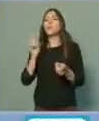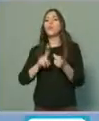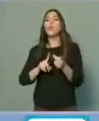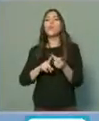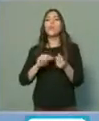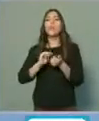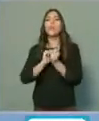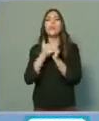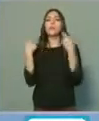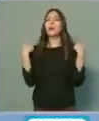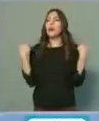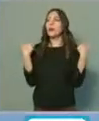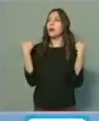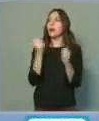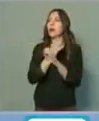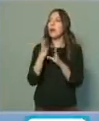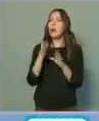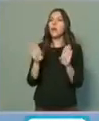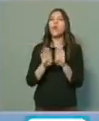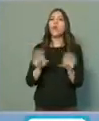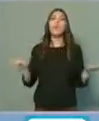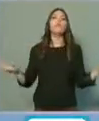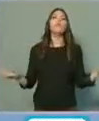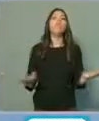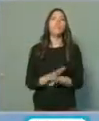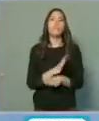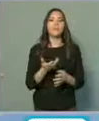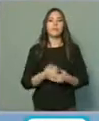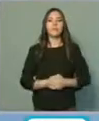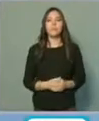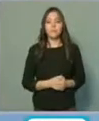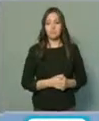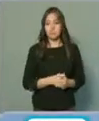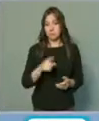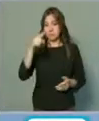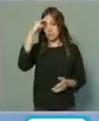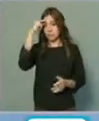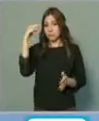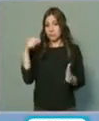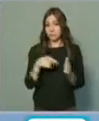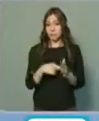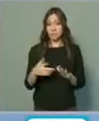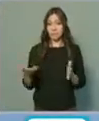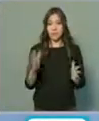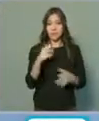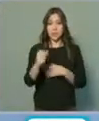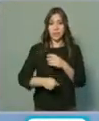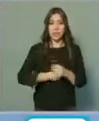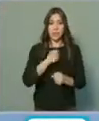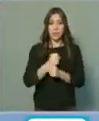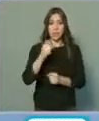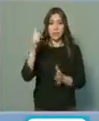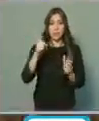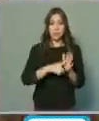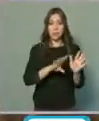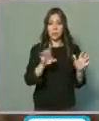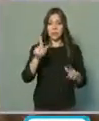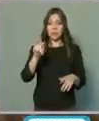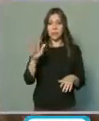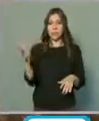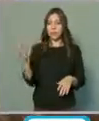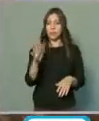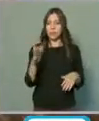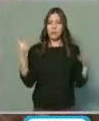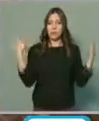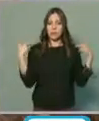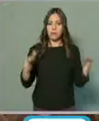cambio? Mira, este cambio se empieza a dar, yo calculo, precisamente desde los años 70 se empieza a dar con maestros.